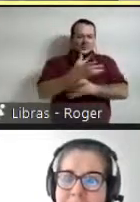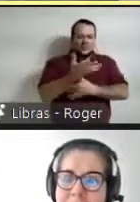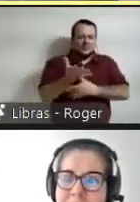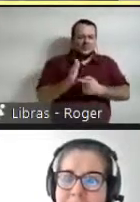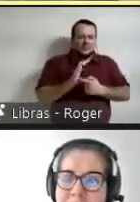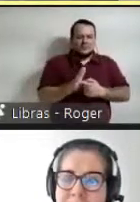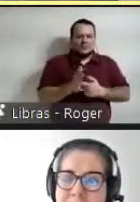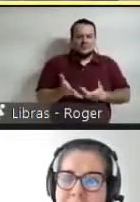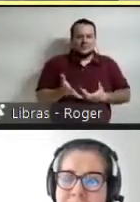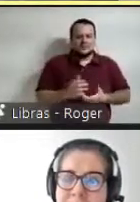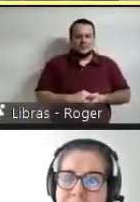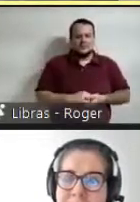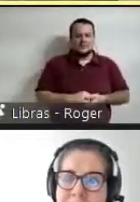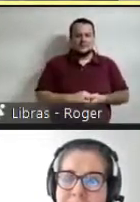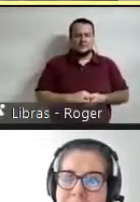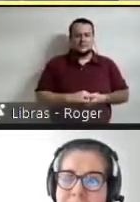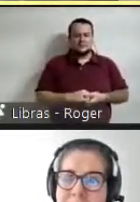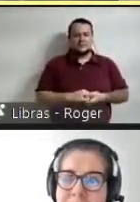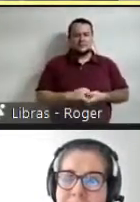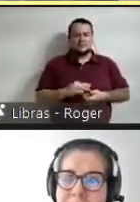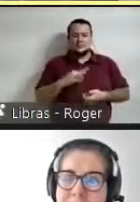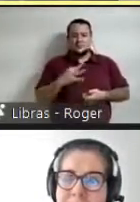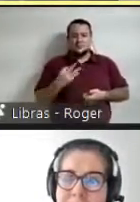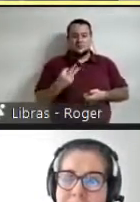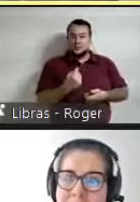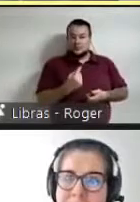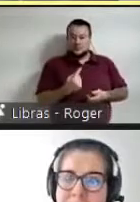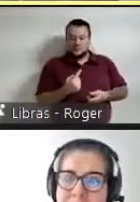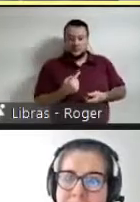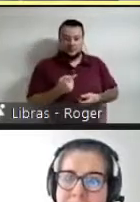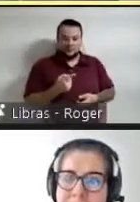y a la reversibilidad que operaciones de este tipo